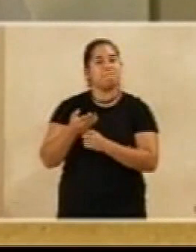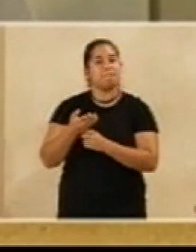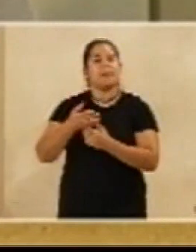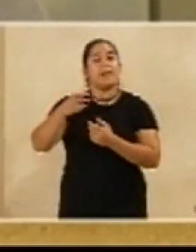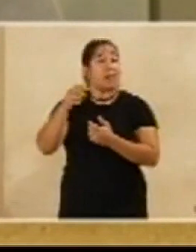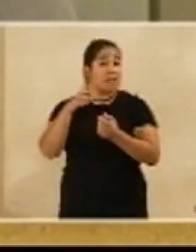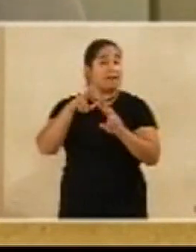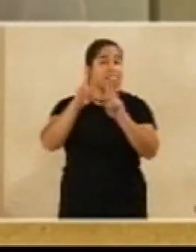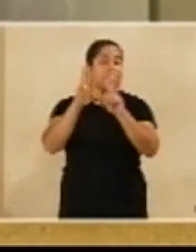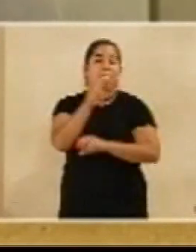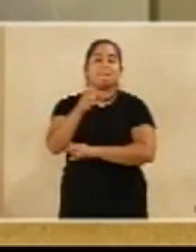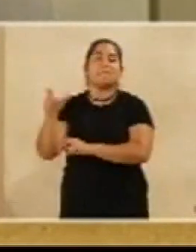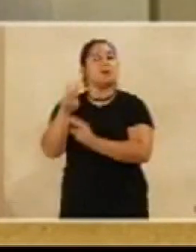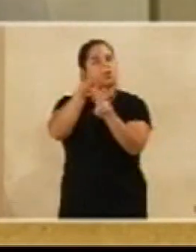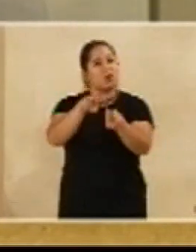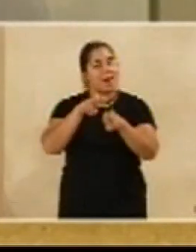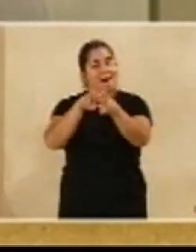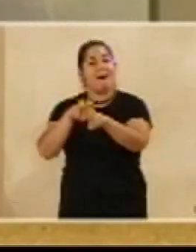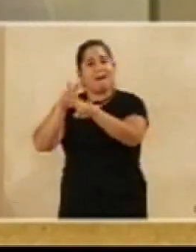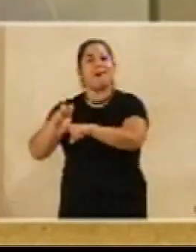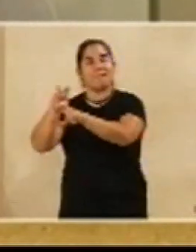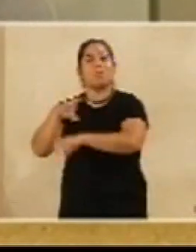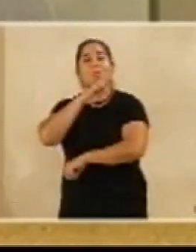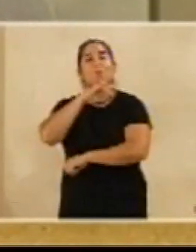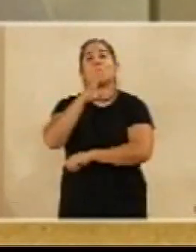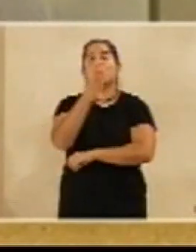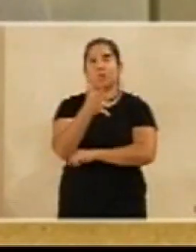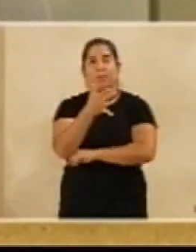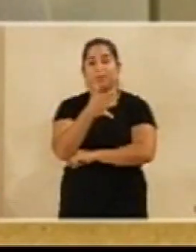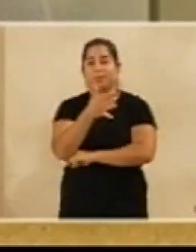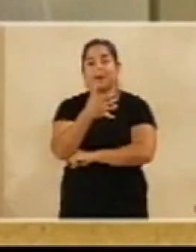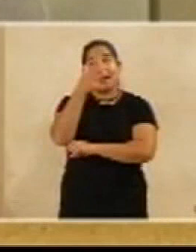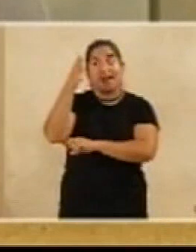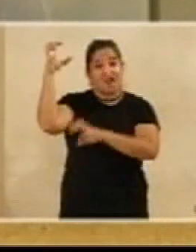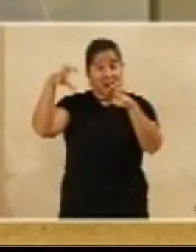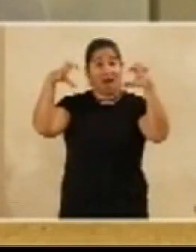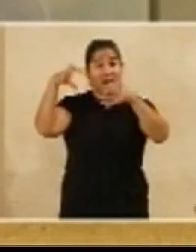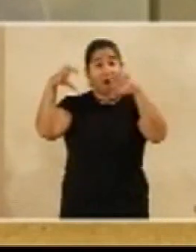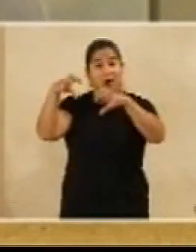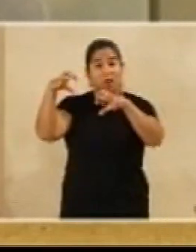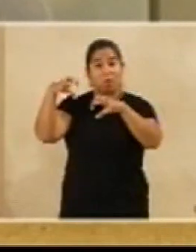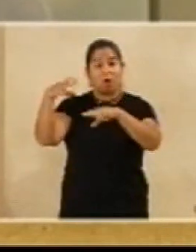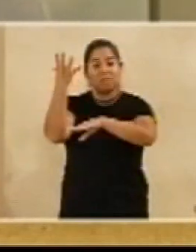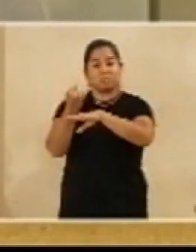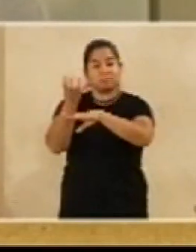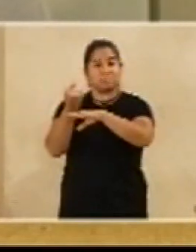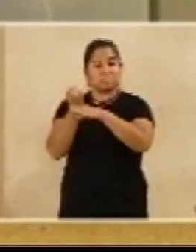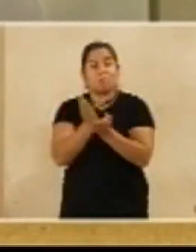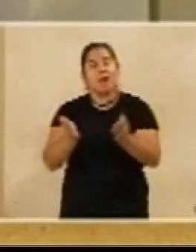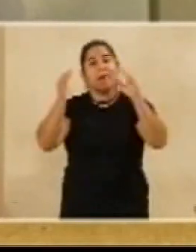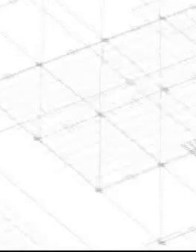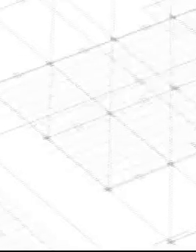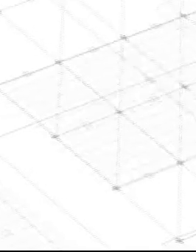de todos los agricultores, que es realizar la reutilización de todas estas aguas regeneradas para uso agrícola.